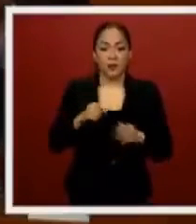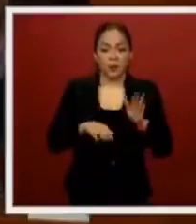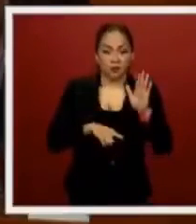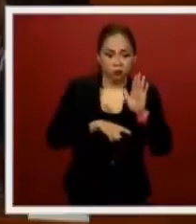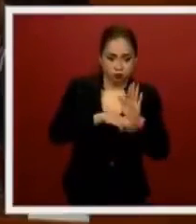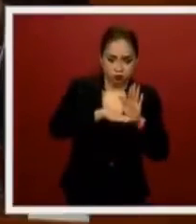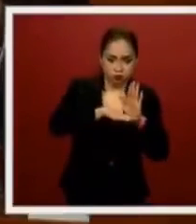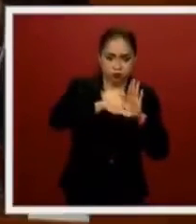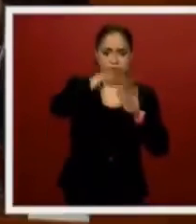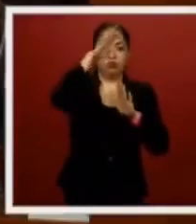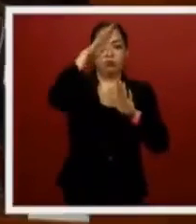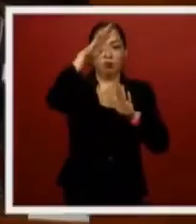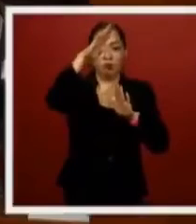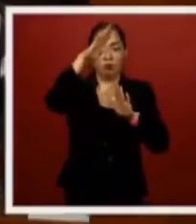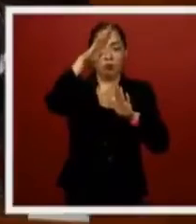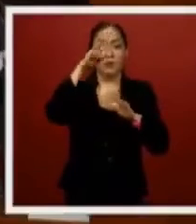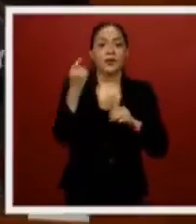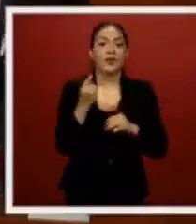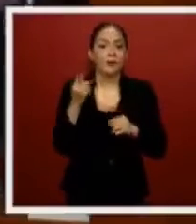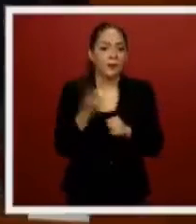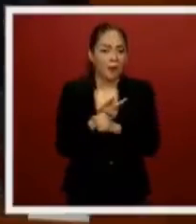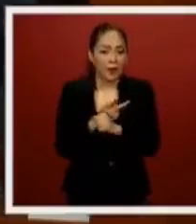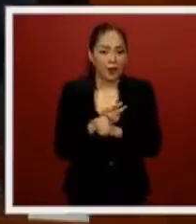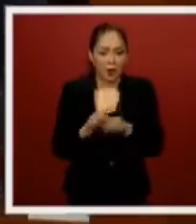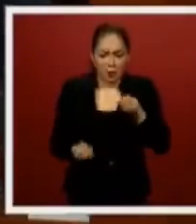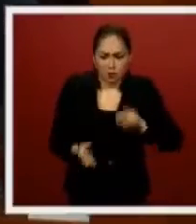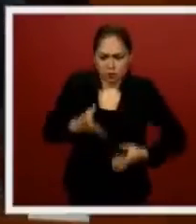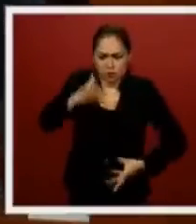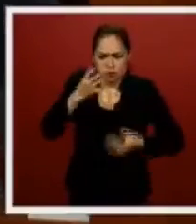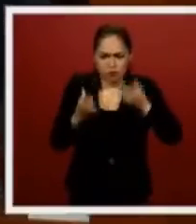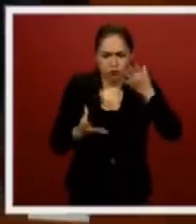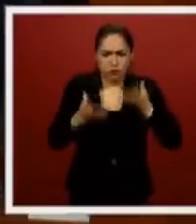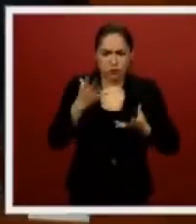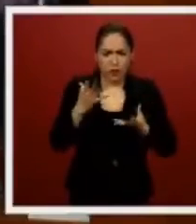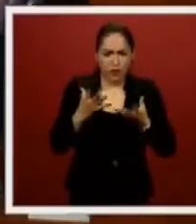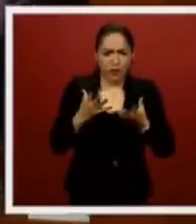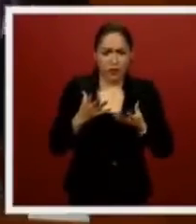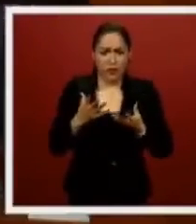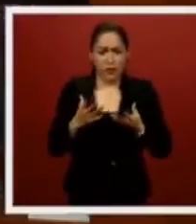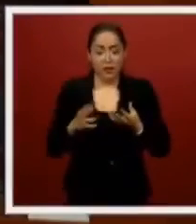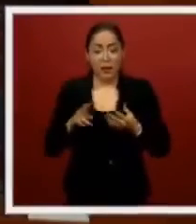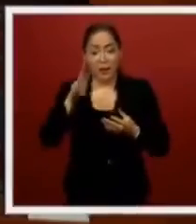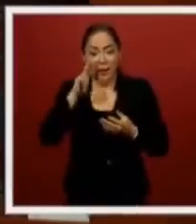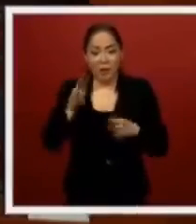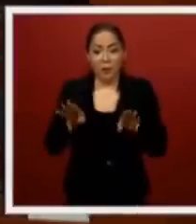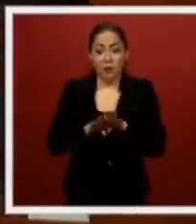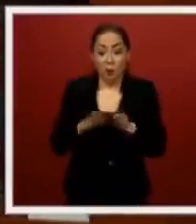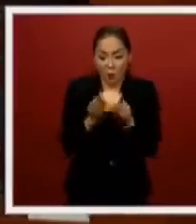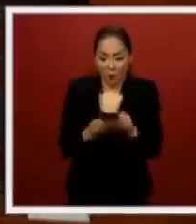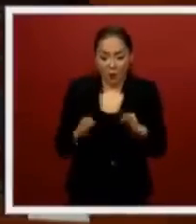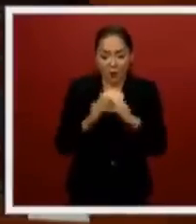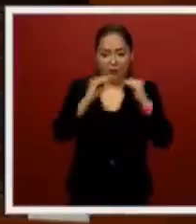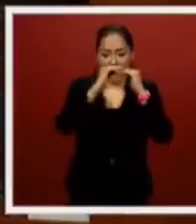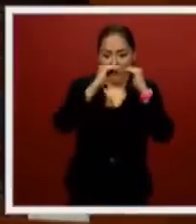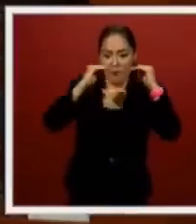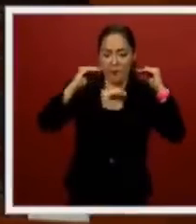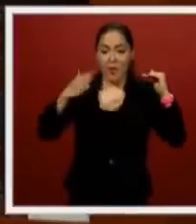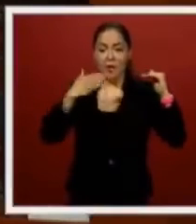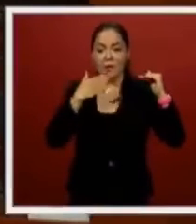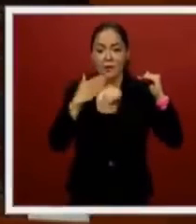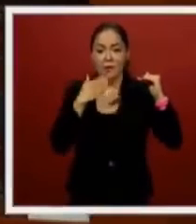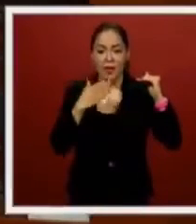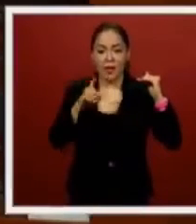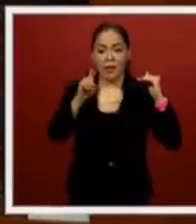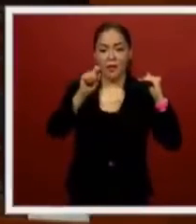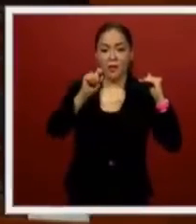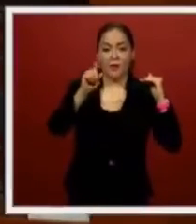toda la corteza terrestre. Fíjate. Entonces, el que se guarde ese 79, ese 21, significa que la